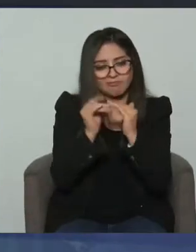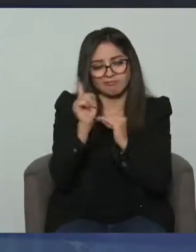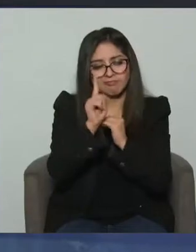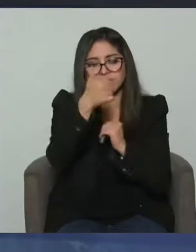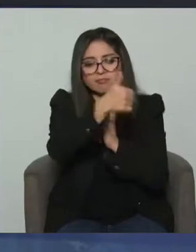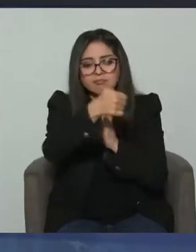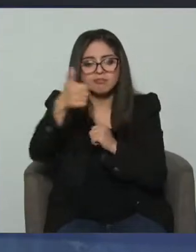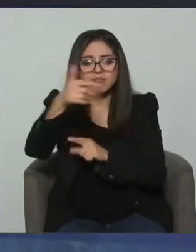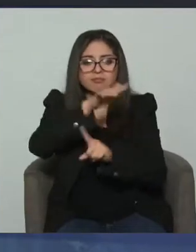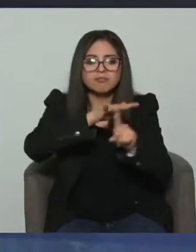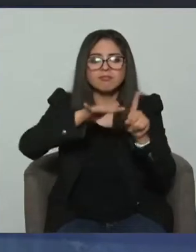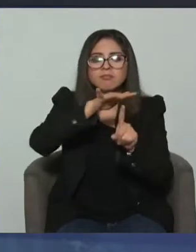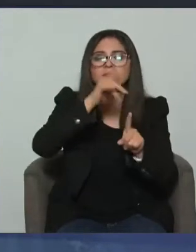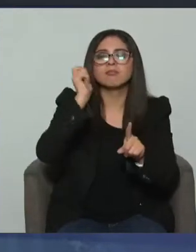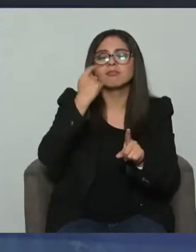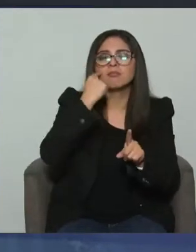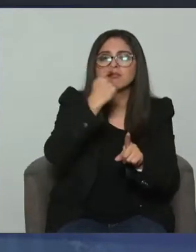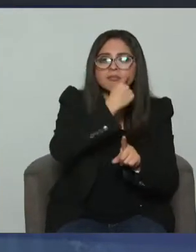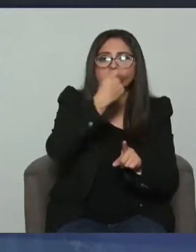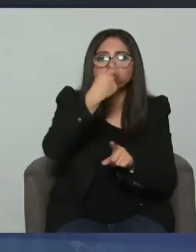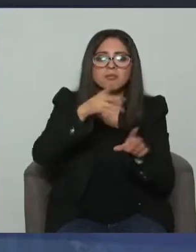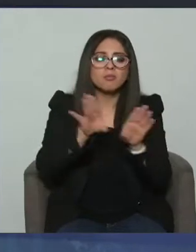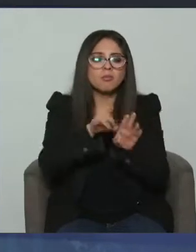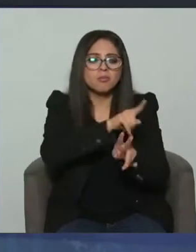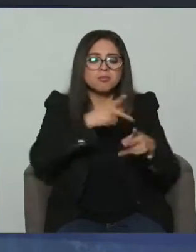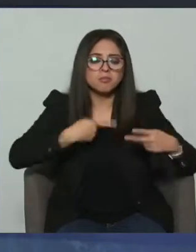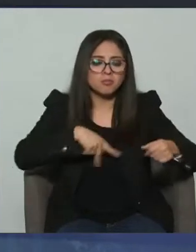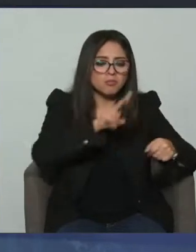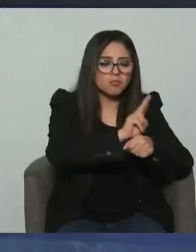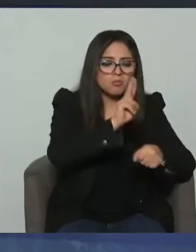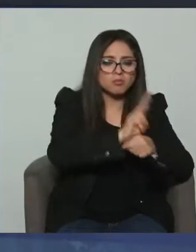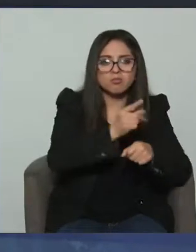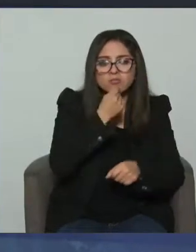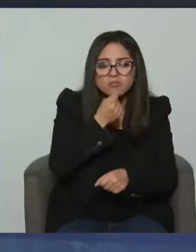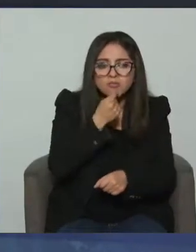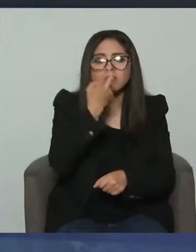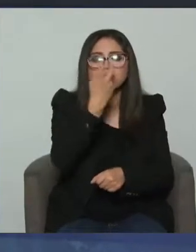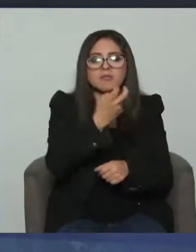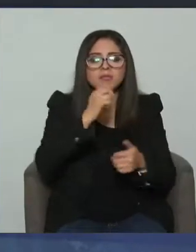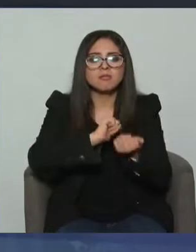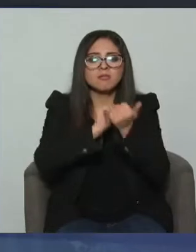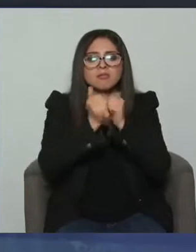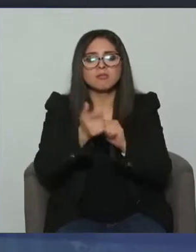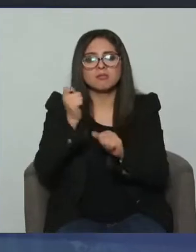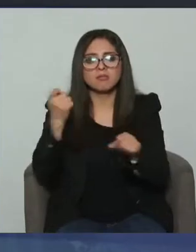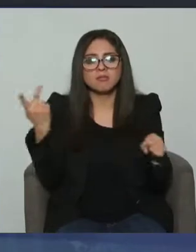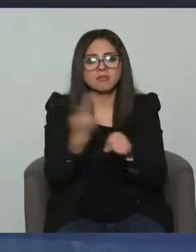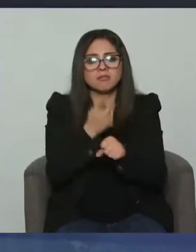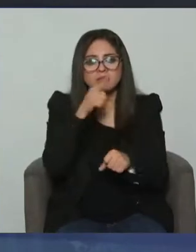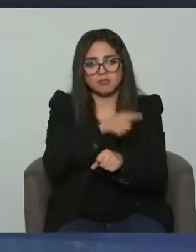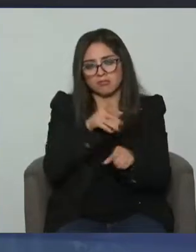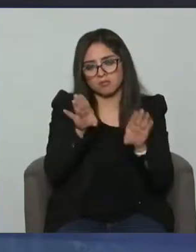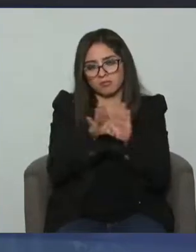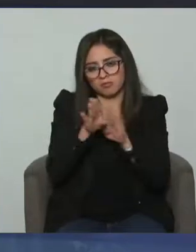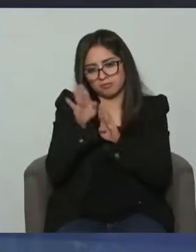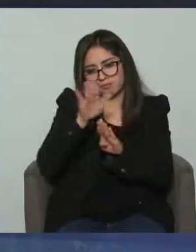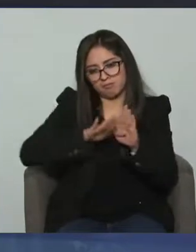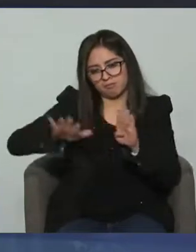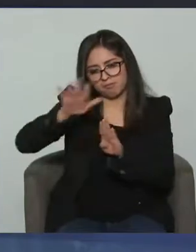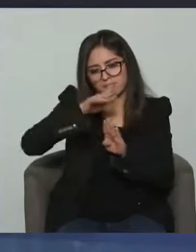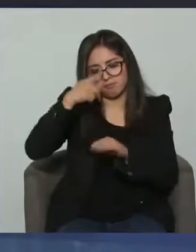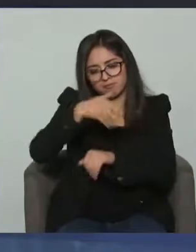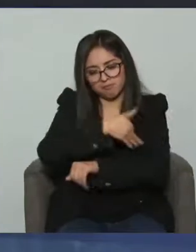porque aquí todos somos responsables de lo que está ocurriendo a nivel de tejido social. ¿Qué es lo que pasa por la mente de las familias? ¿Qué es lo que